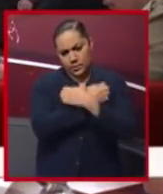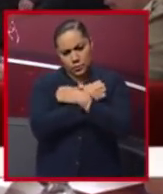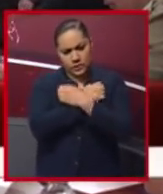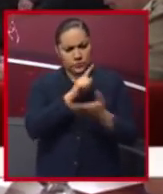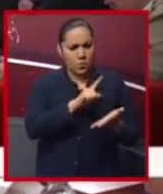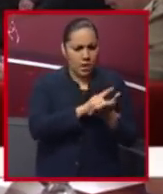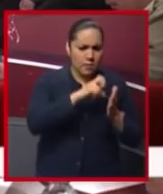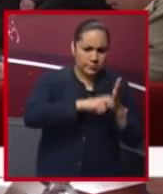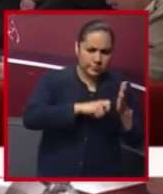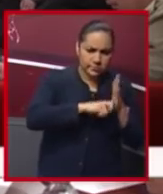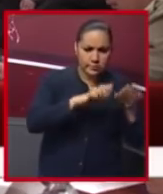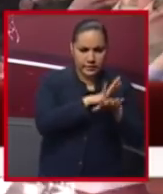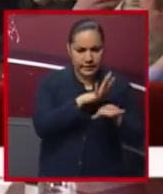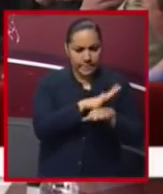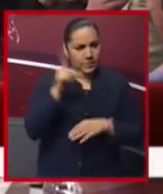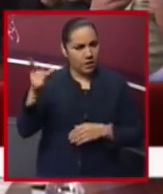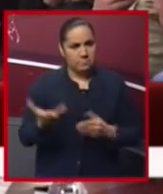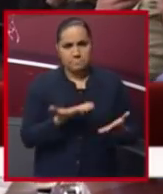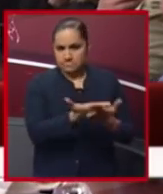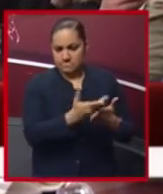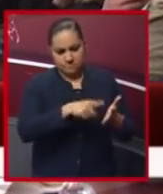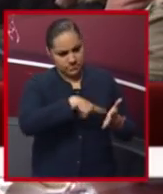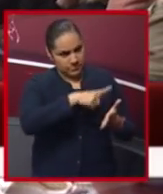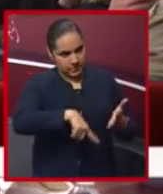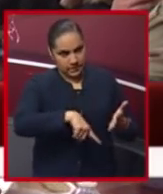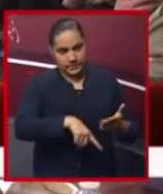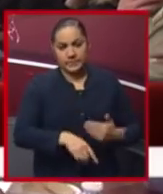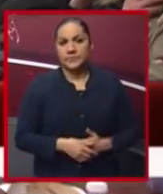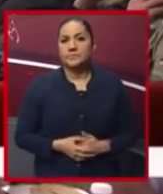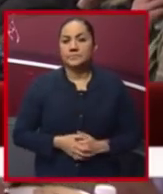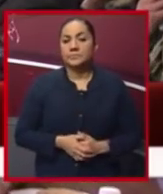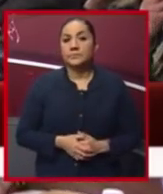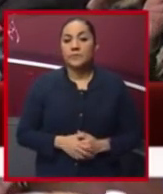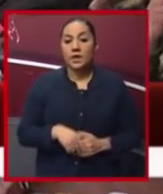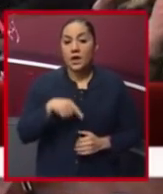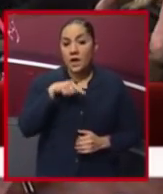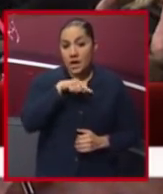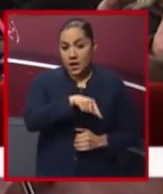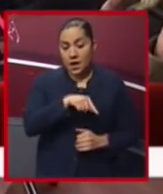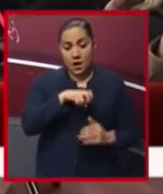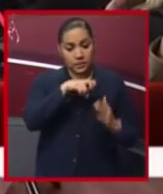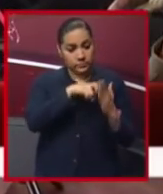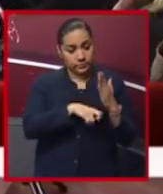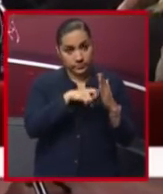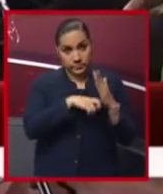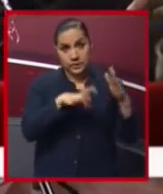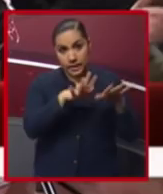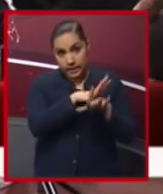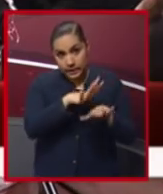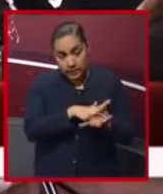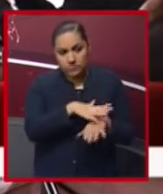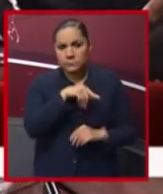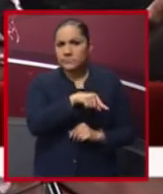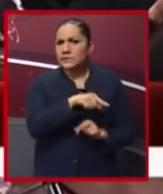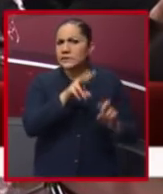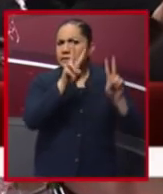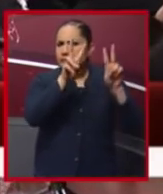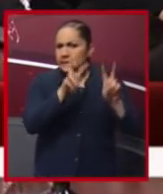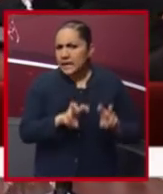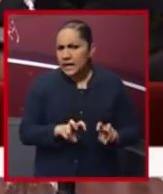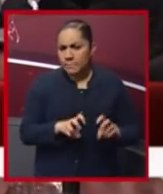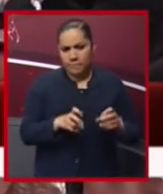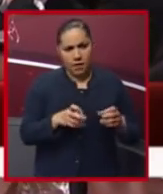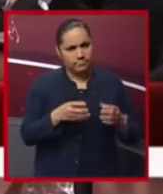Pues es una reforma que se concentra en puntos sustanciales, darle un